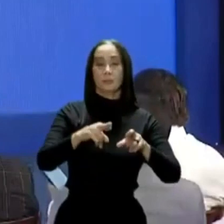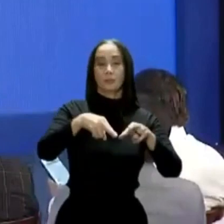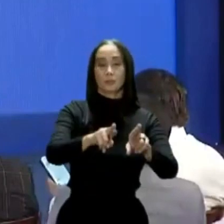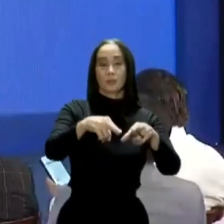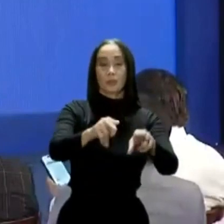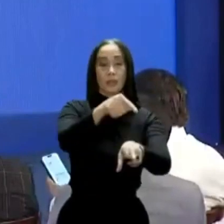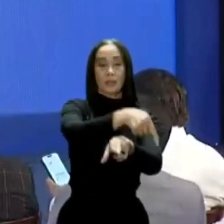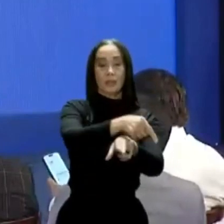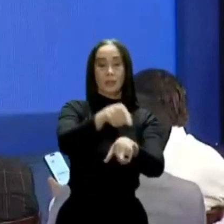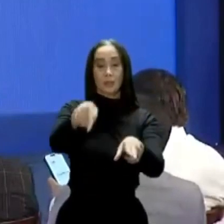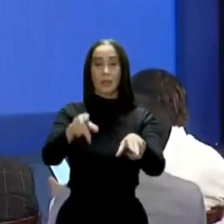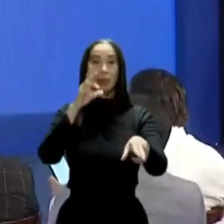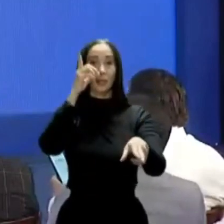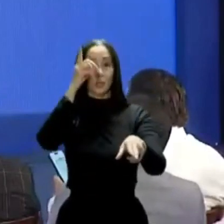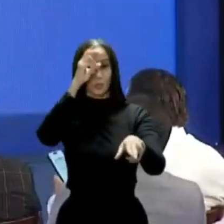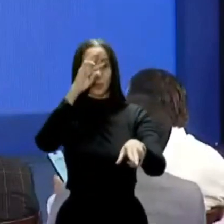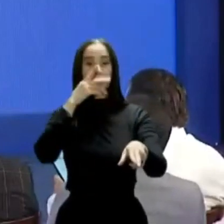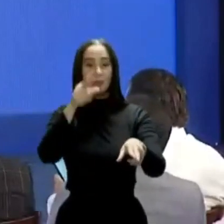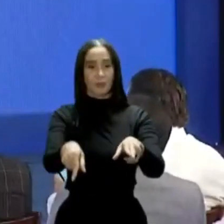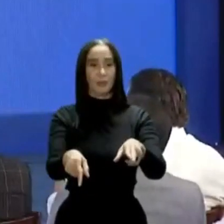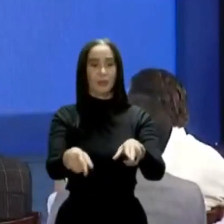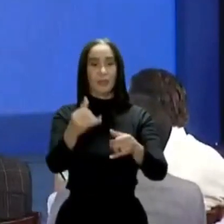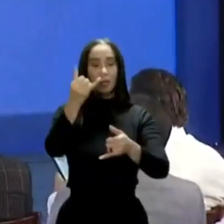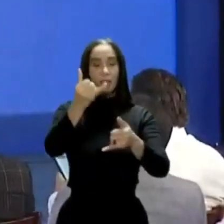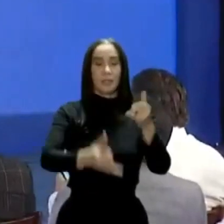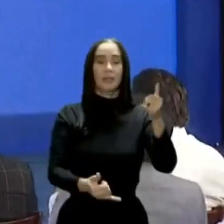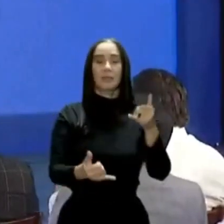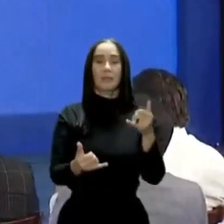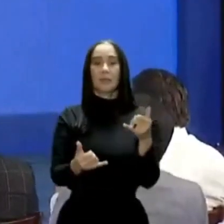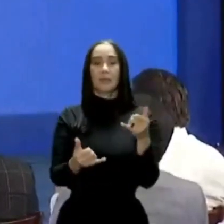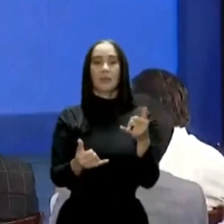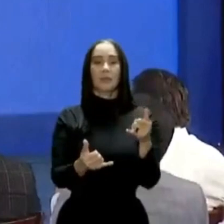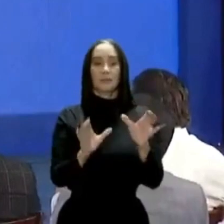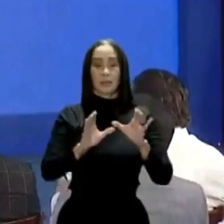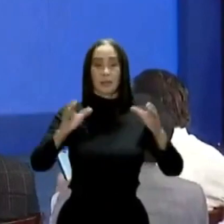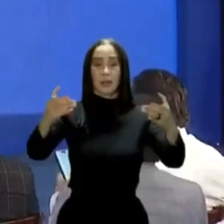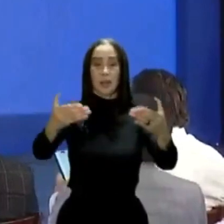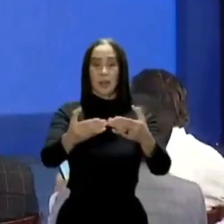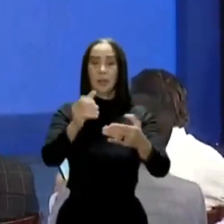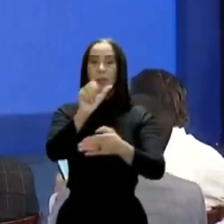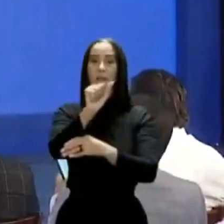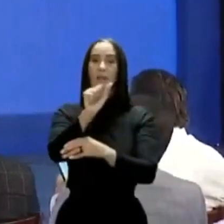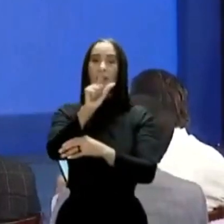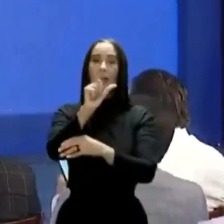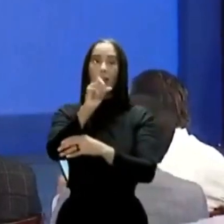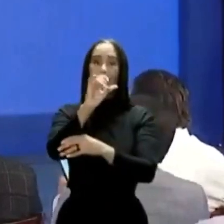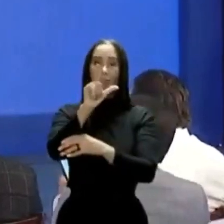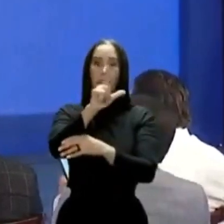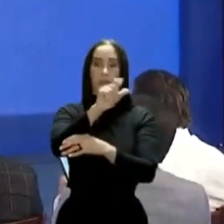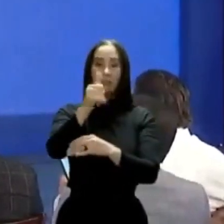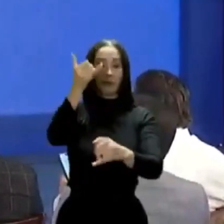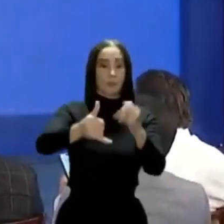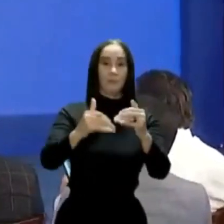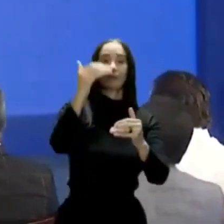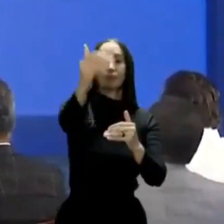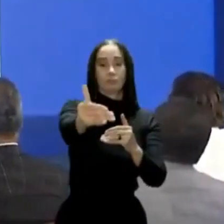todo esto es parte dominicana y termina ya en lo que es el humedal de la laguna de Saladilla, que realmente es al final